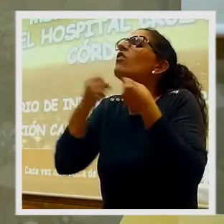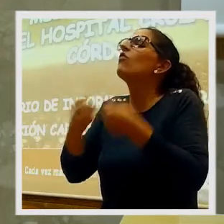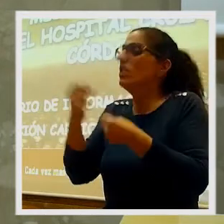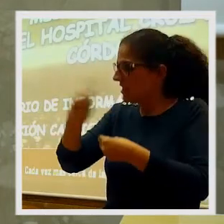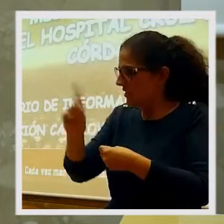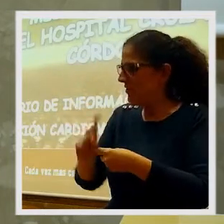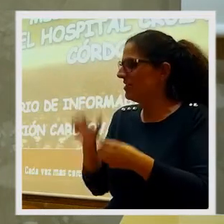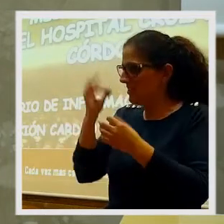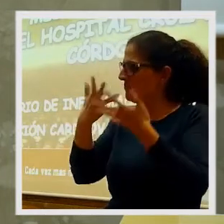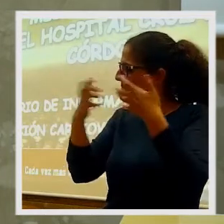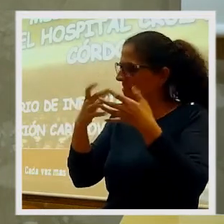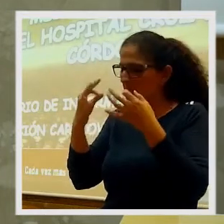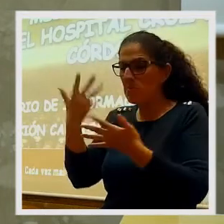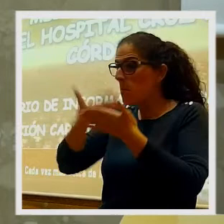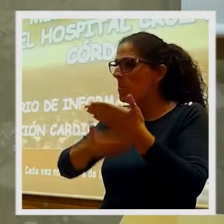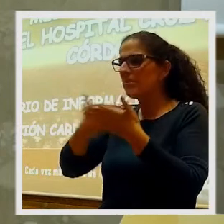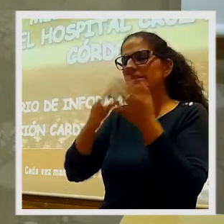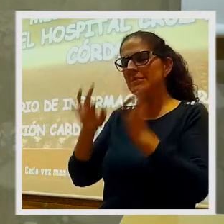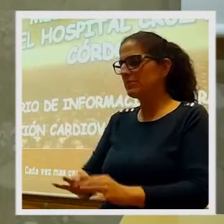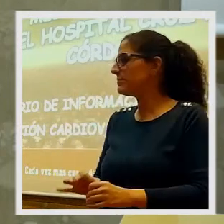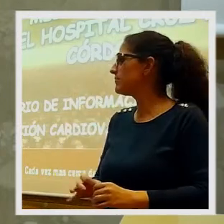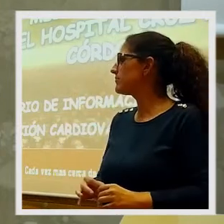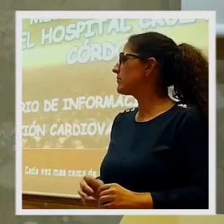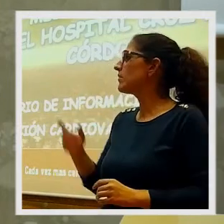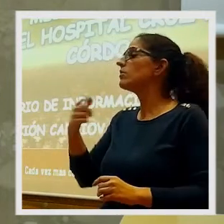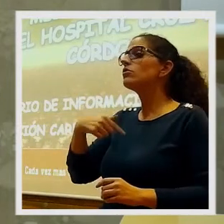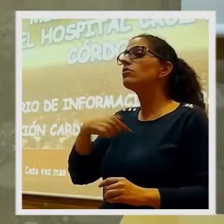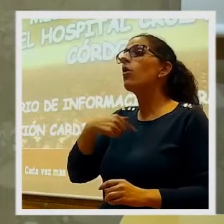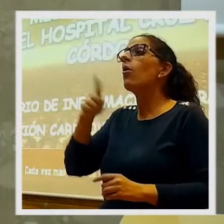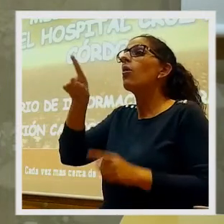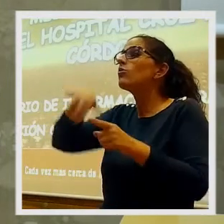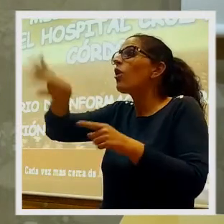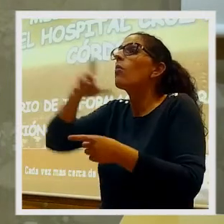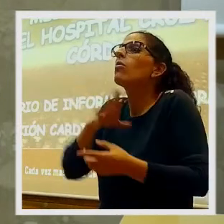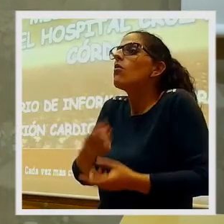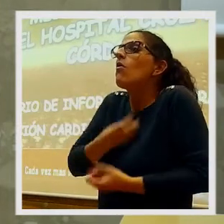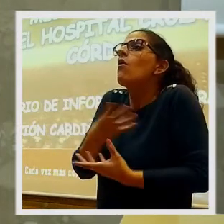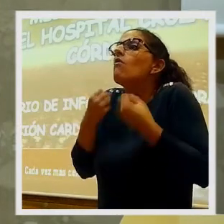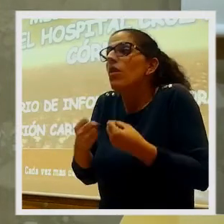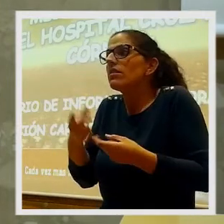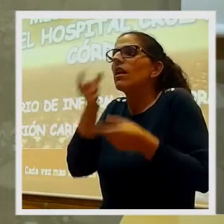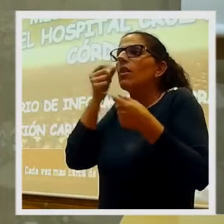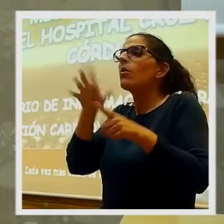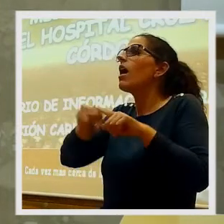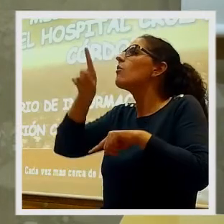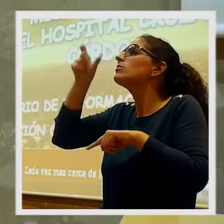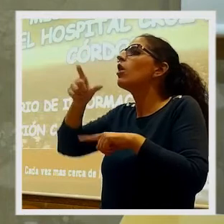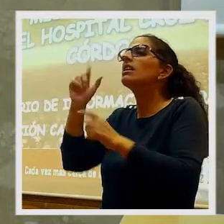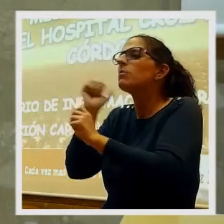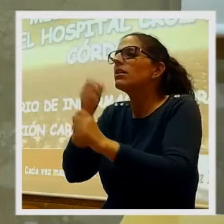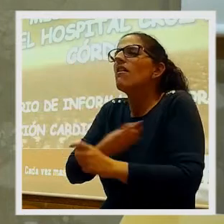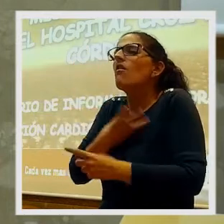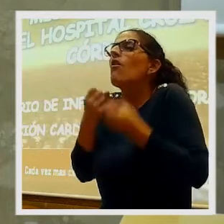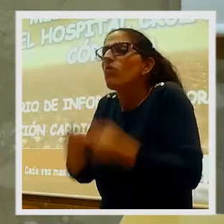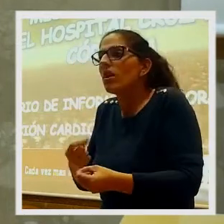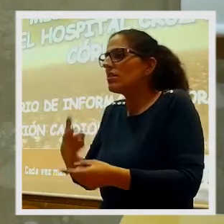intensa. Solo si ustedes tienen realmente una pasión me pueden entender. El capillita de Semana Santa que no se pierde un paso y